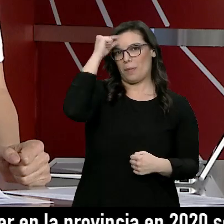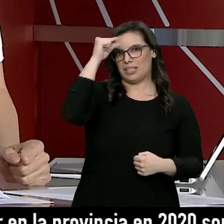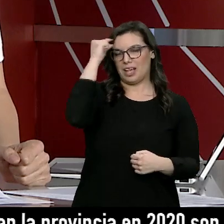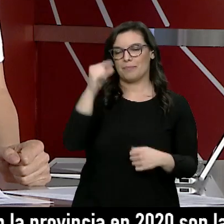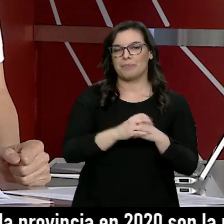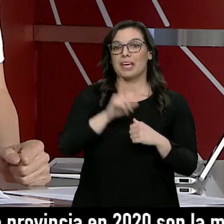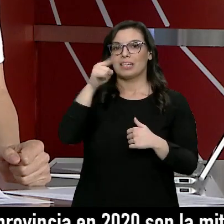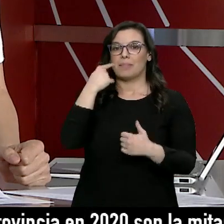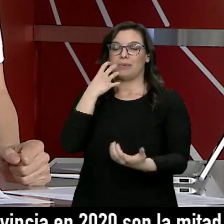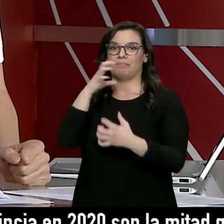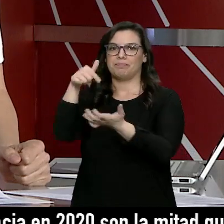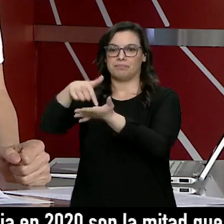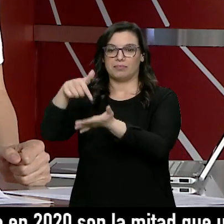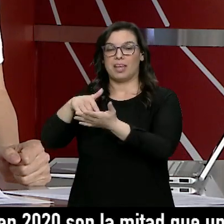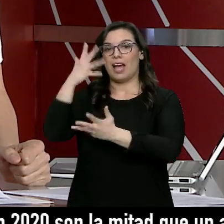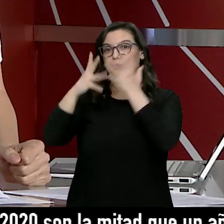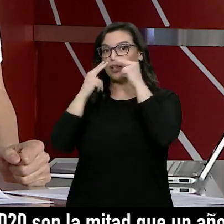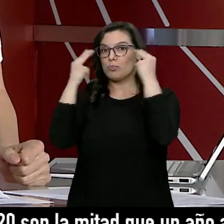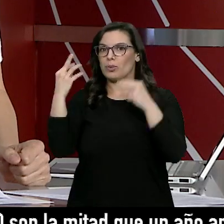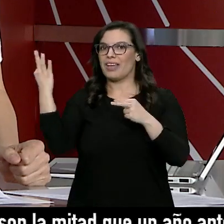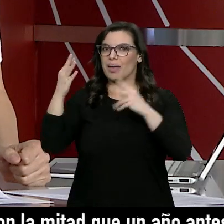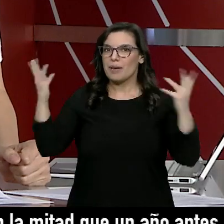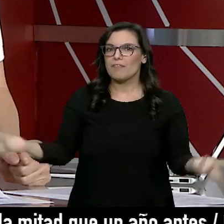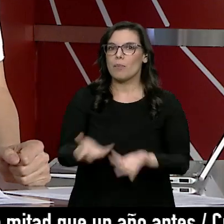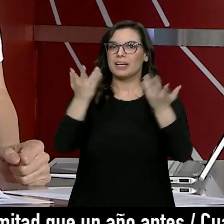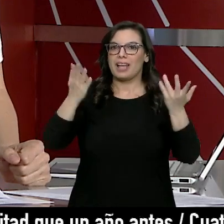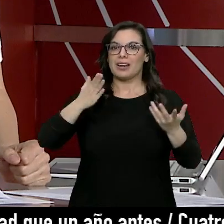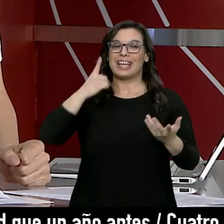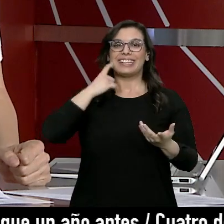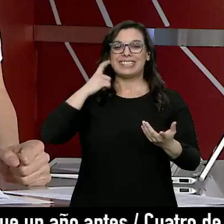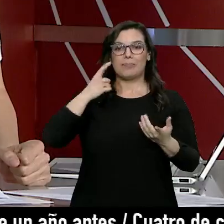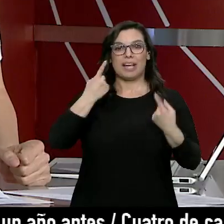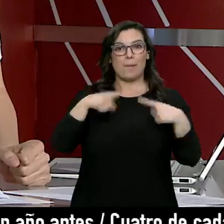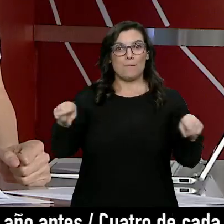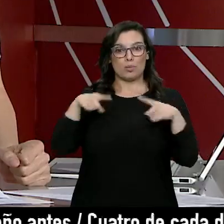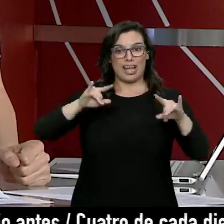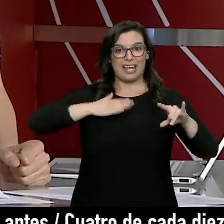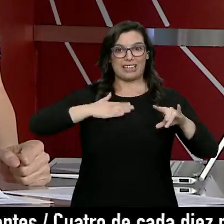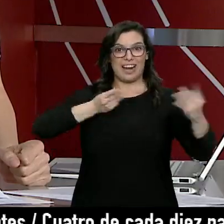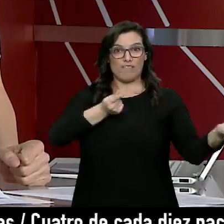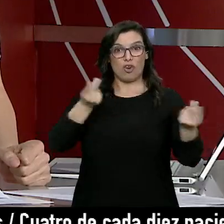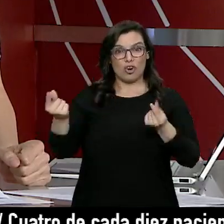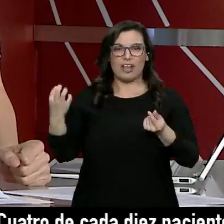También reclamaron a las administraciones que fomenten y enseñen el folclore en las escuelas de la comunidad.